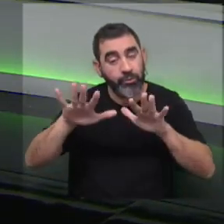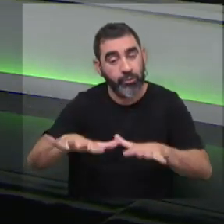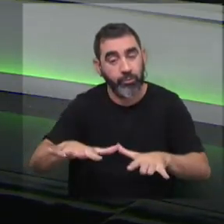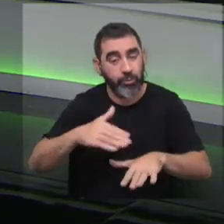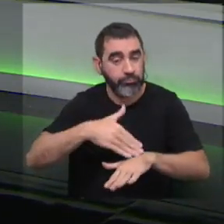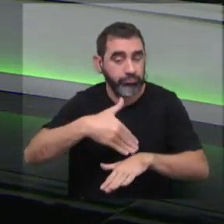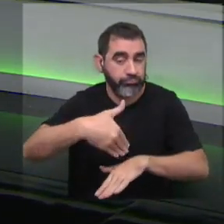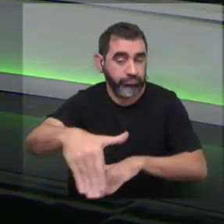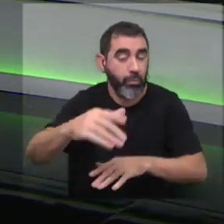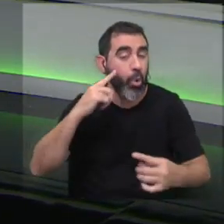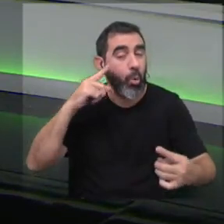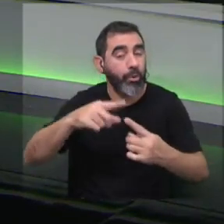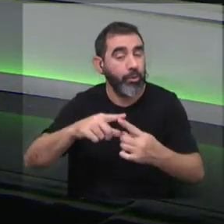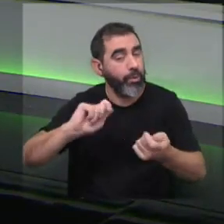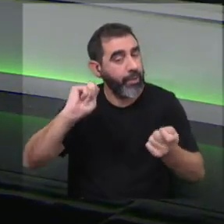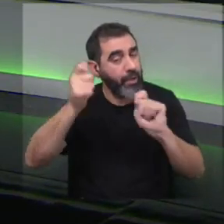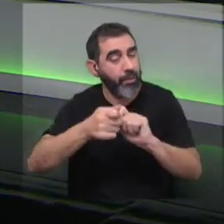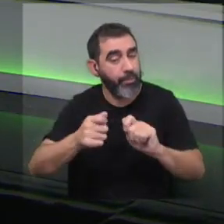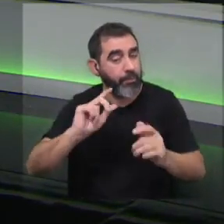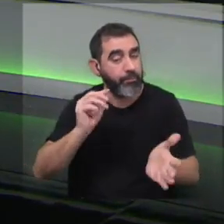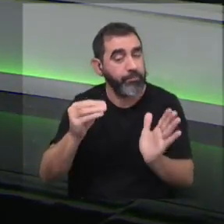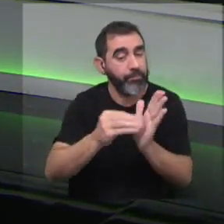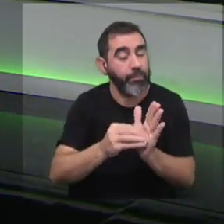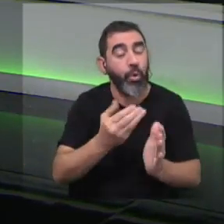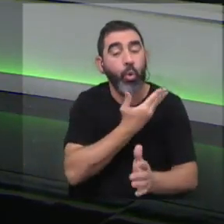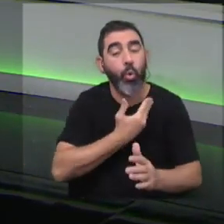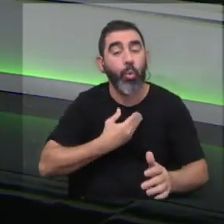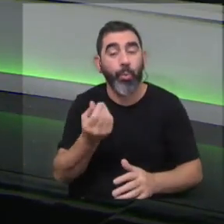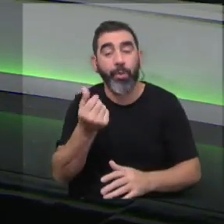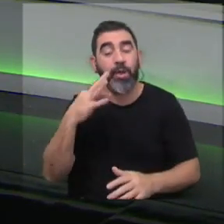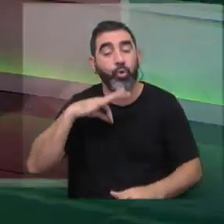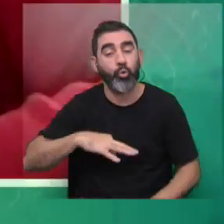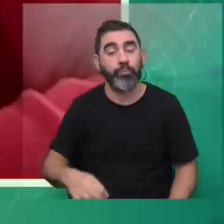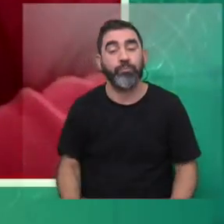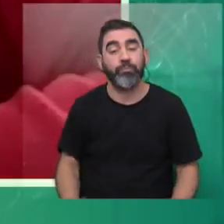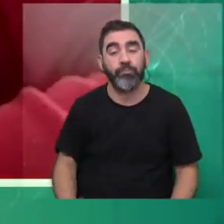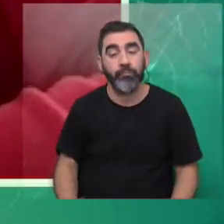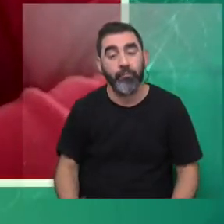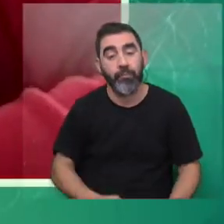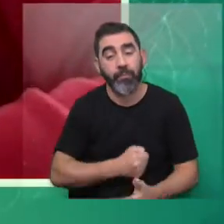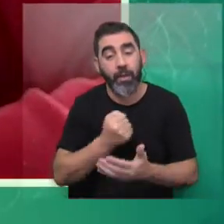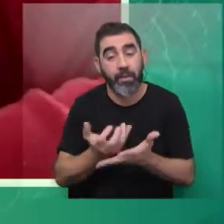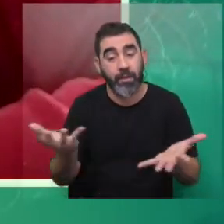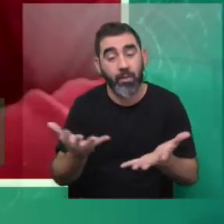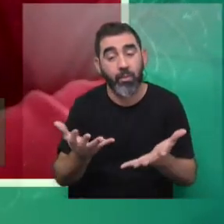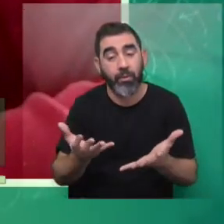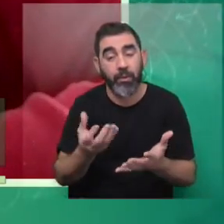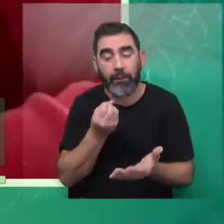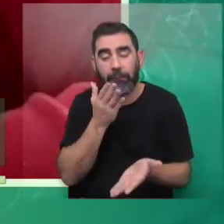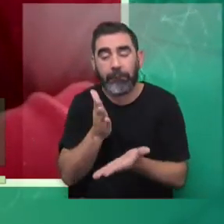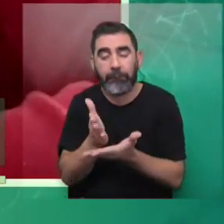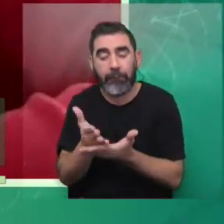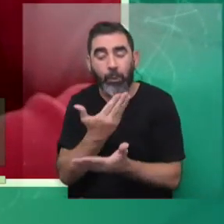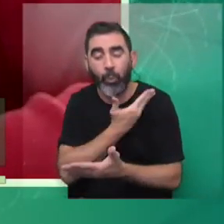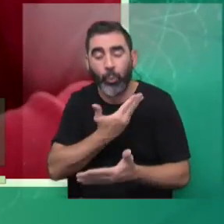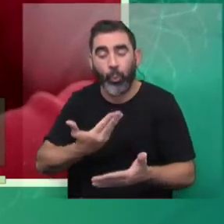sea necesario con el objetivo de revertir El laudo fijado por el gobierno hasta ahora lo que le hicimos fue un favor a los patrones porque